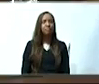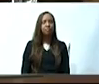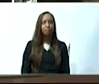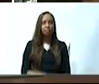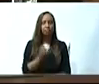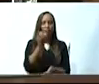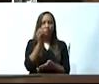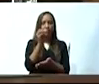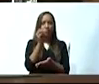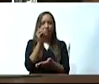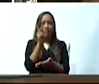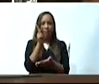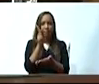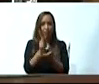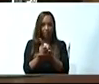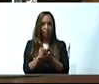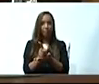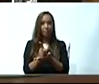Aprobado.